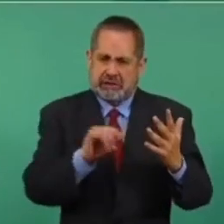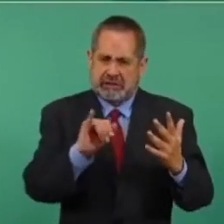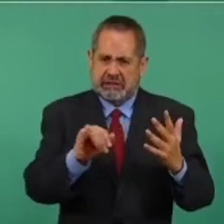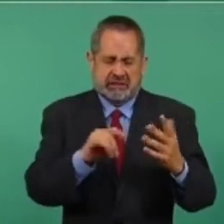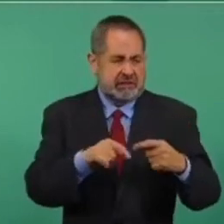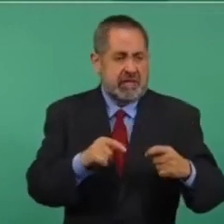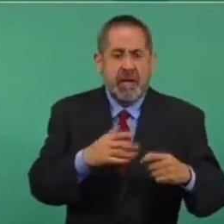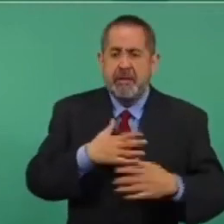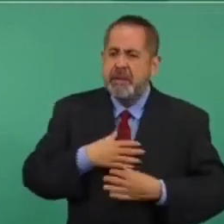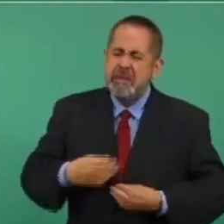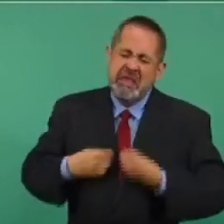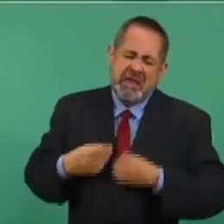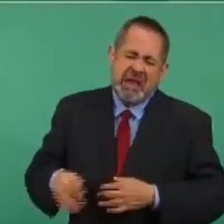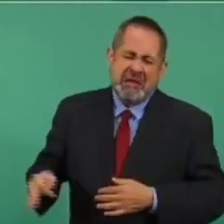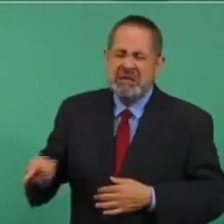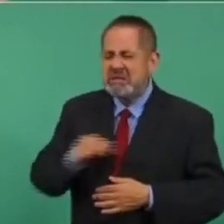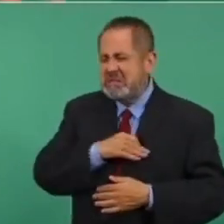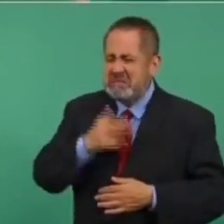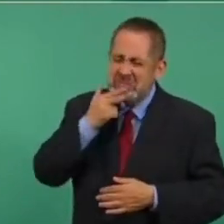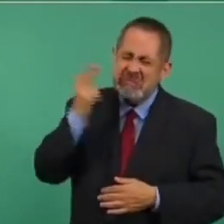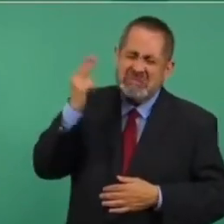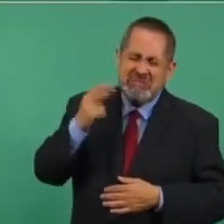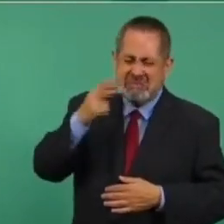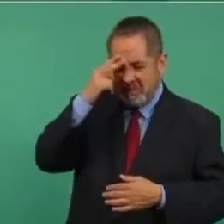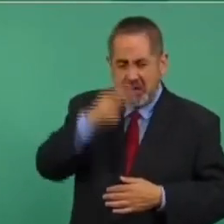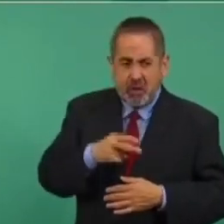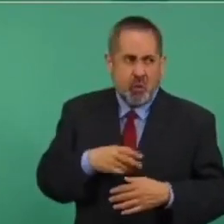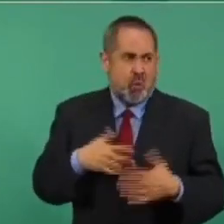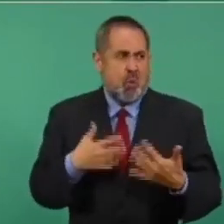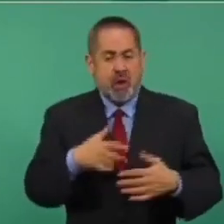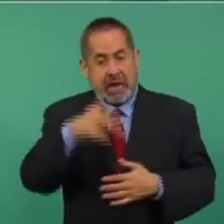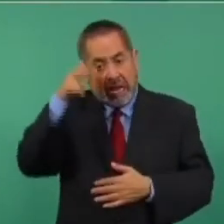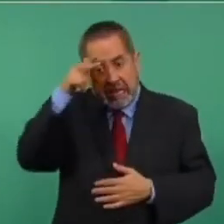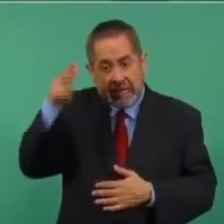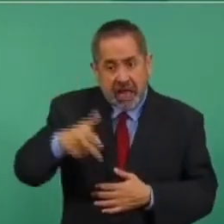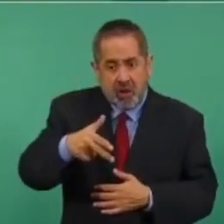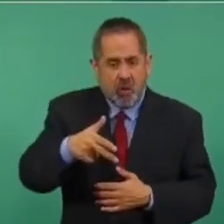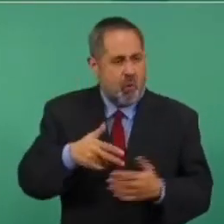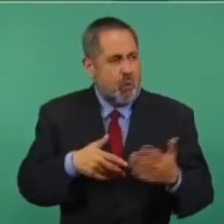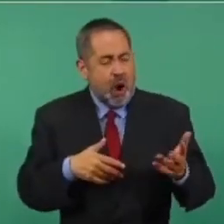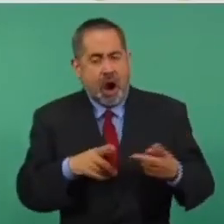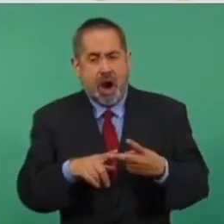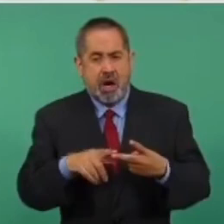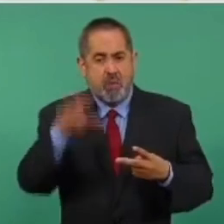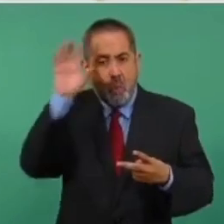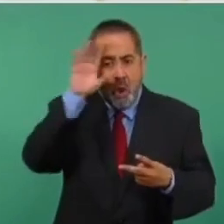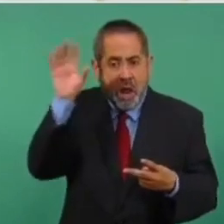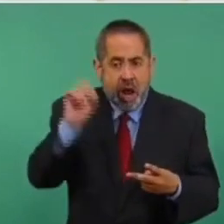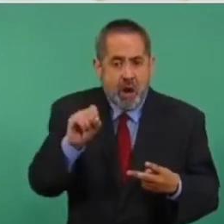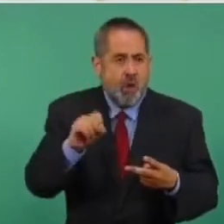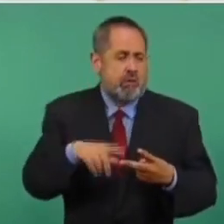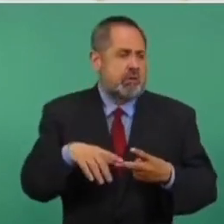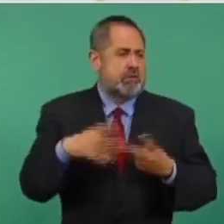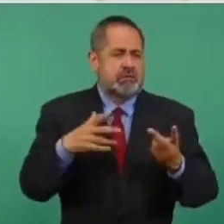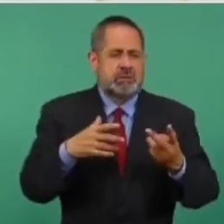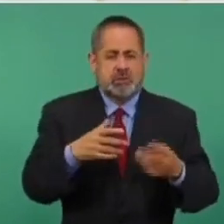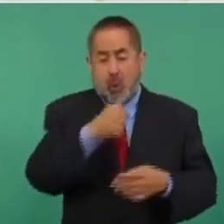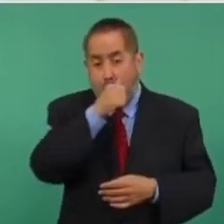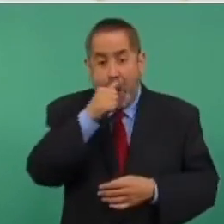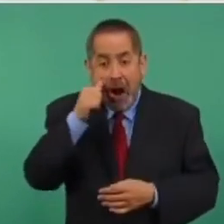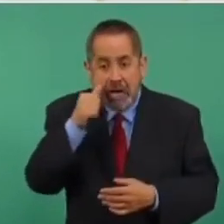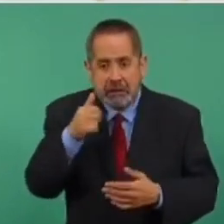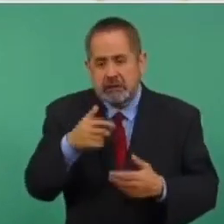dieron hasta su vida. Aquí hemos hablado del caso de Hidalgo, el caso de Morelos, lo de